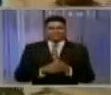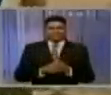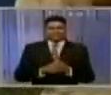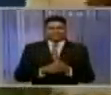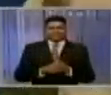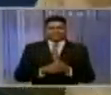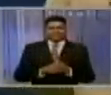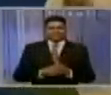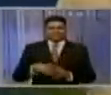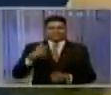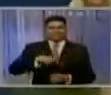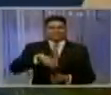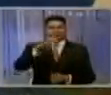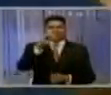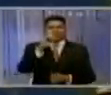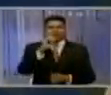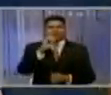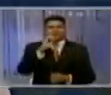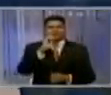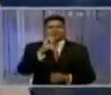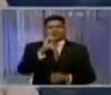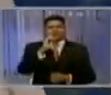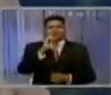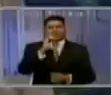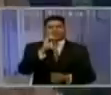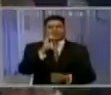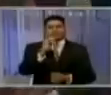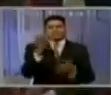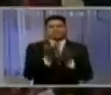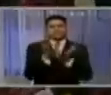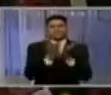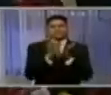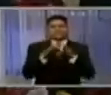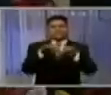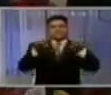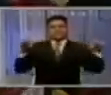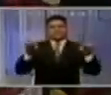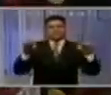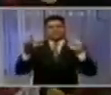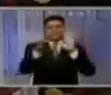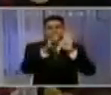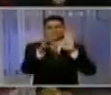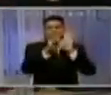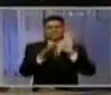Ahí está la OVE. Un saludo a los estudiantes de la educación media.